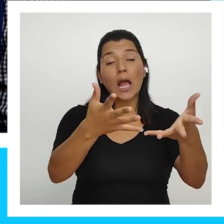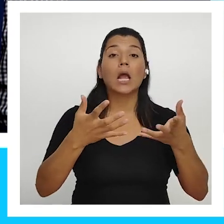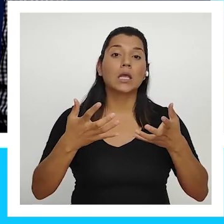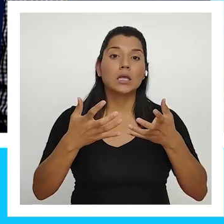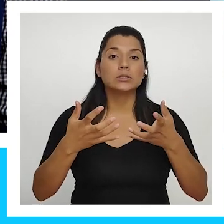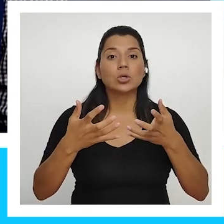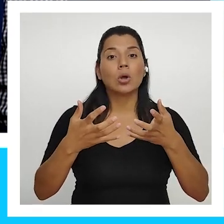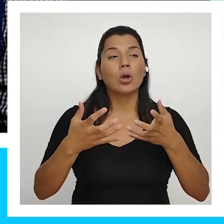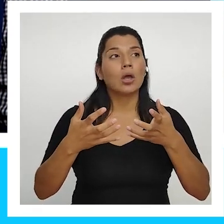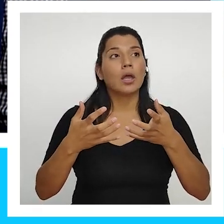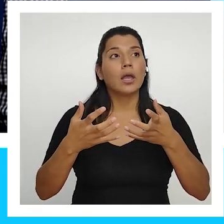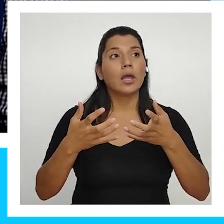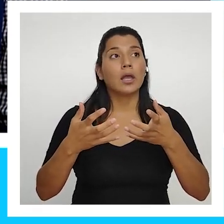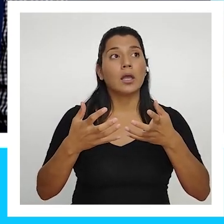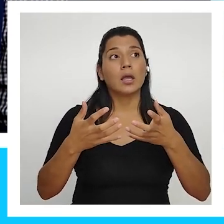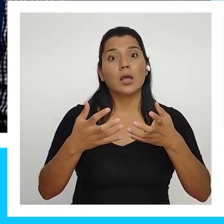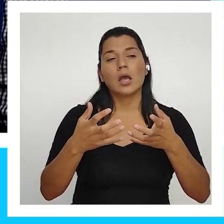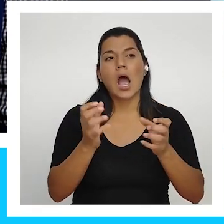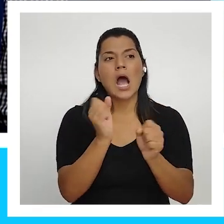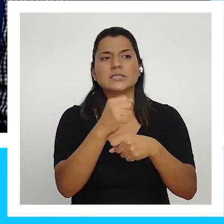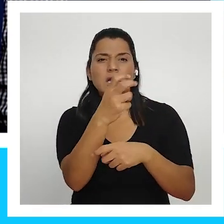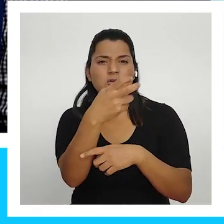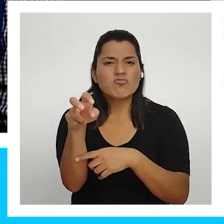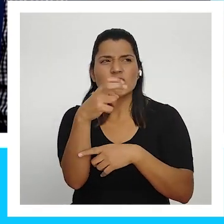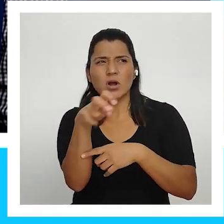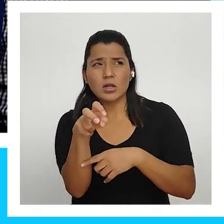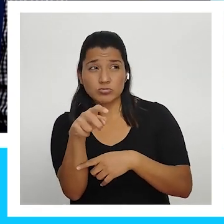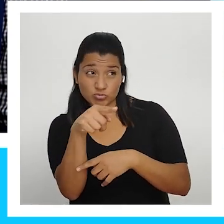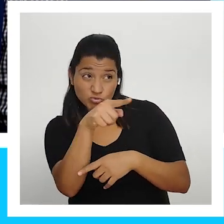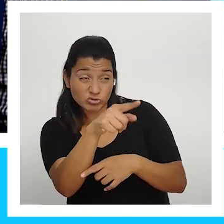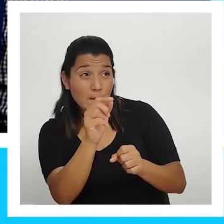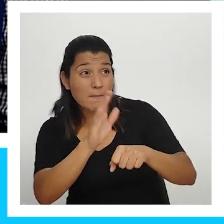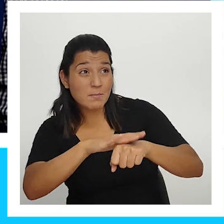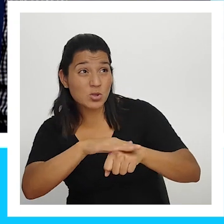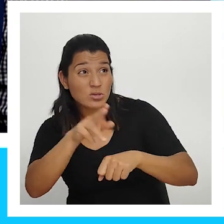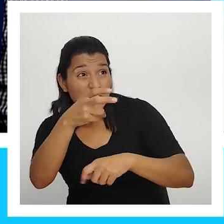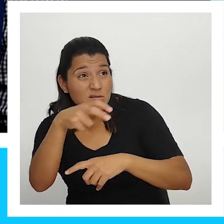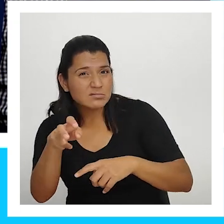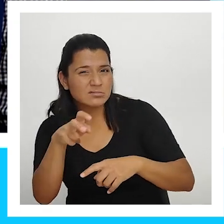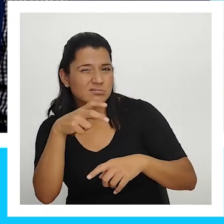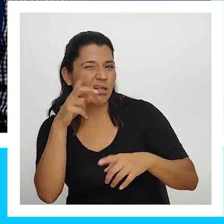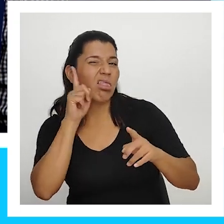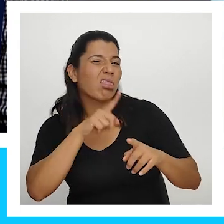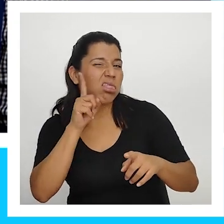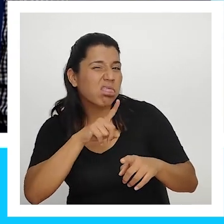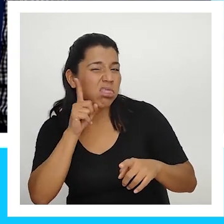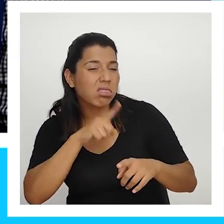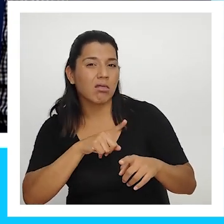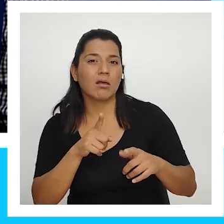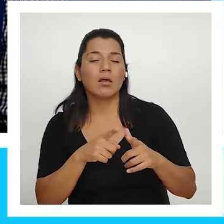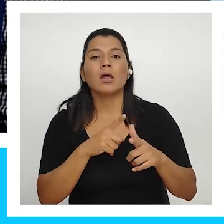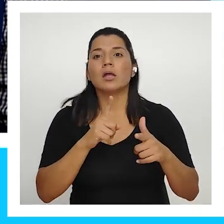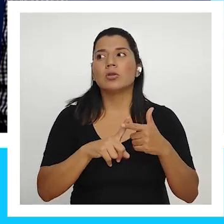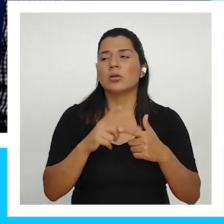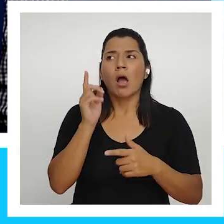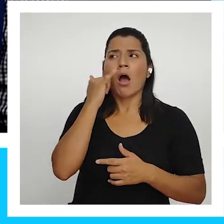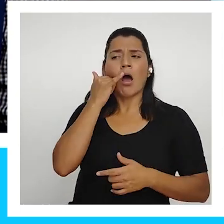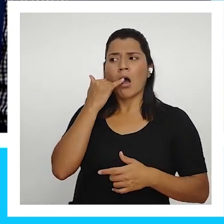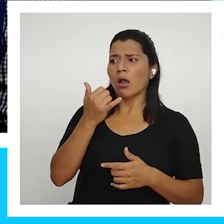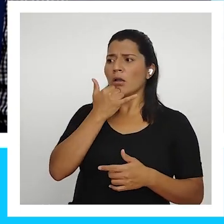medio, sigue siendo el fuerte, y las dos más utilizadas que están golpeando fuertemente a los ofendidos es de igual forma